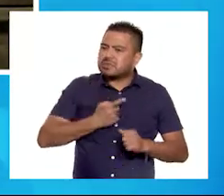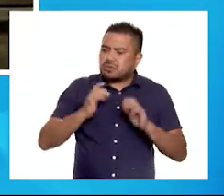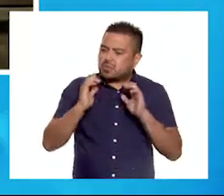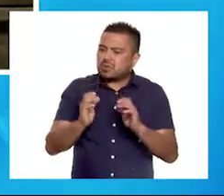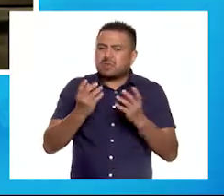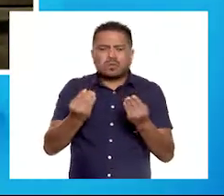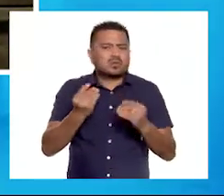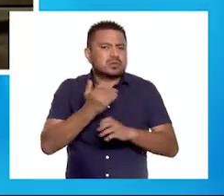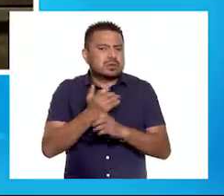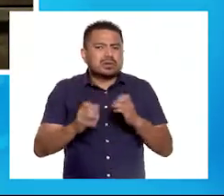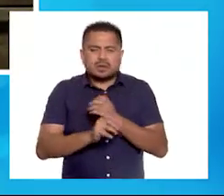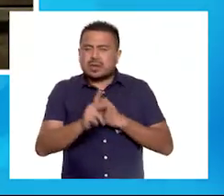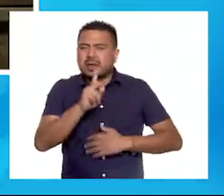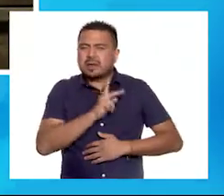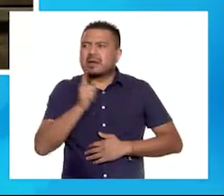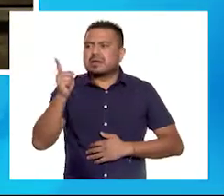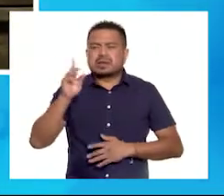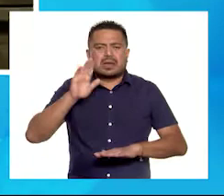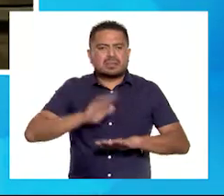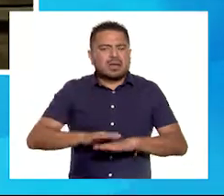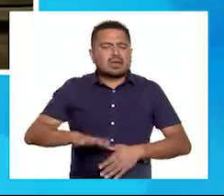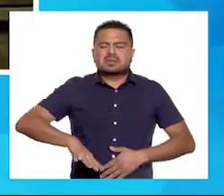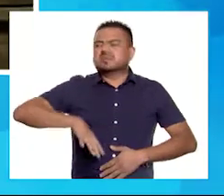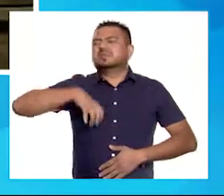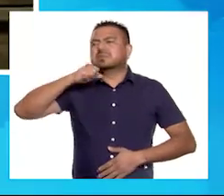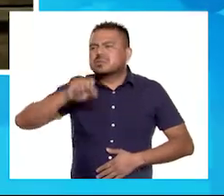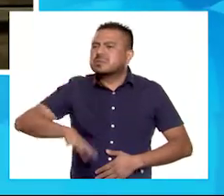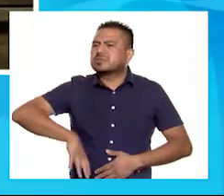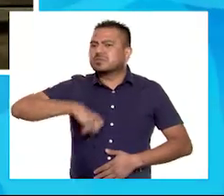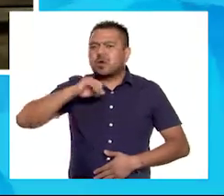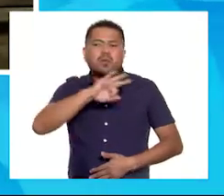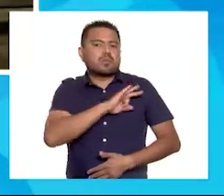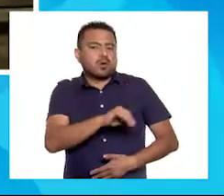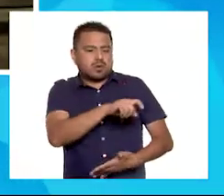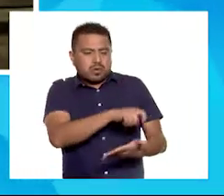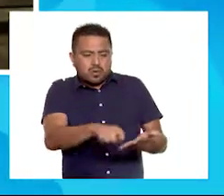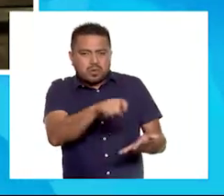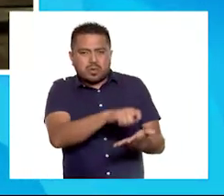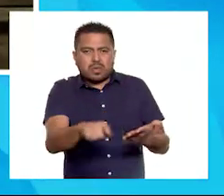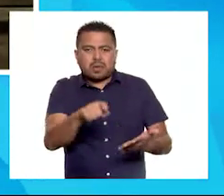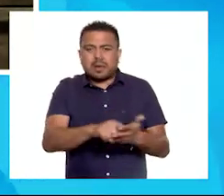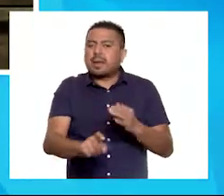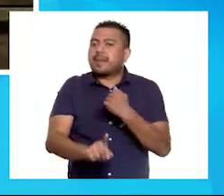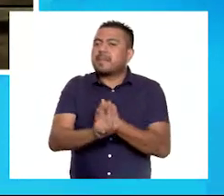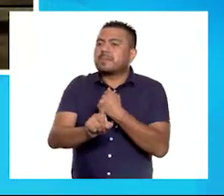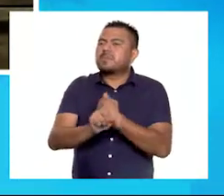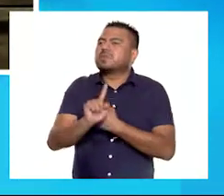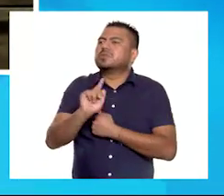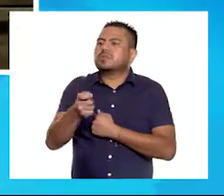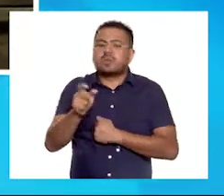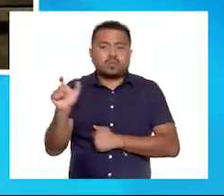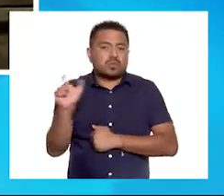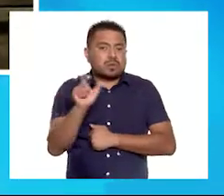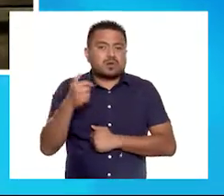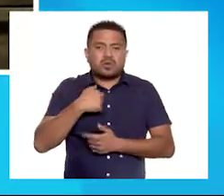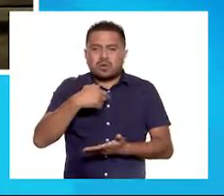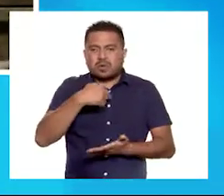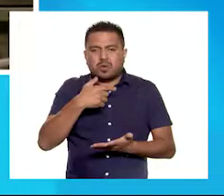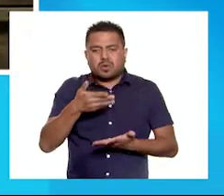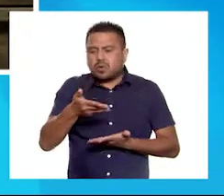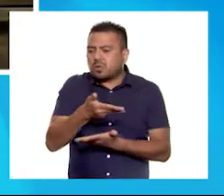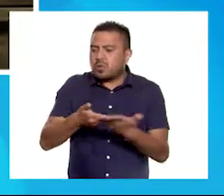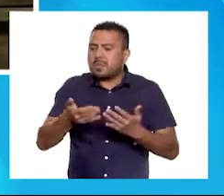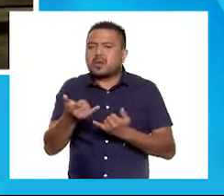mis cosas, que a él le cuesta mucho trabajo poder comprarlas. El problema es que cuando yo comparto